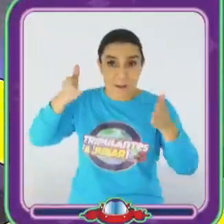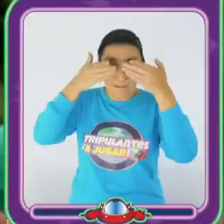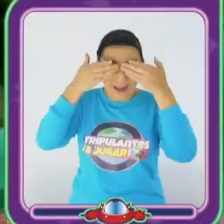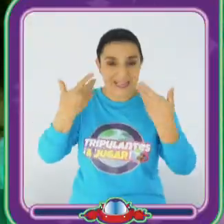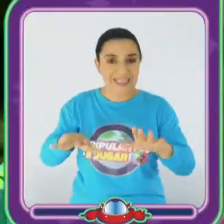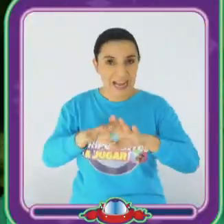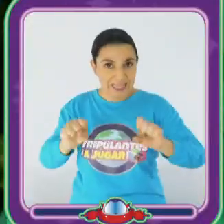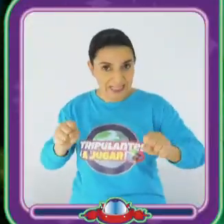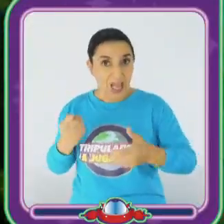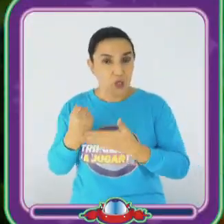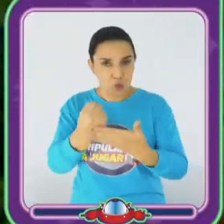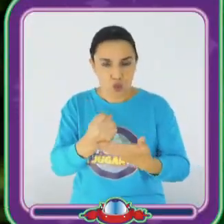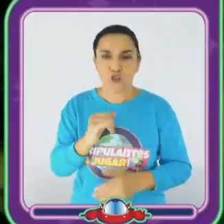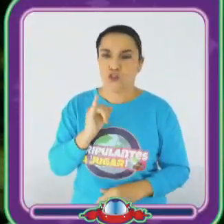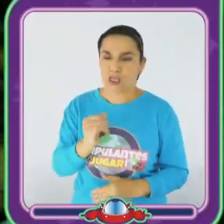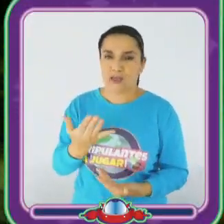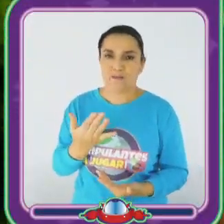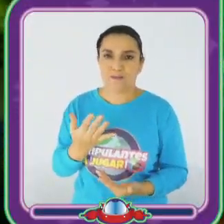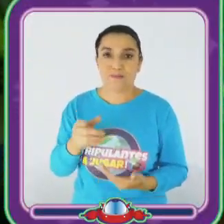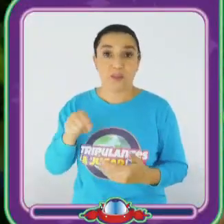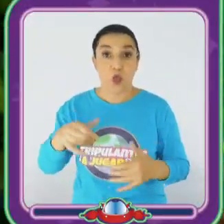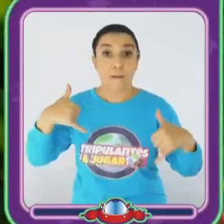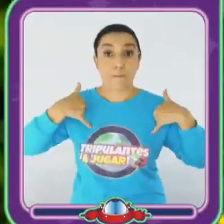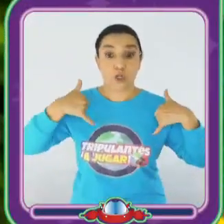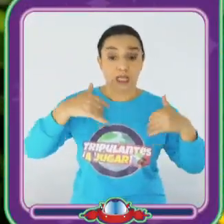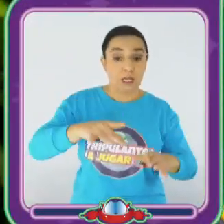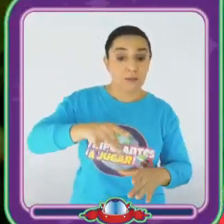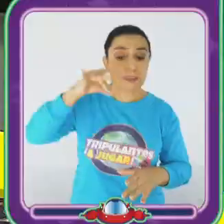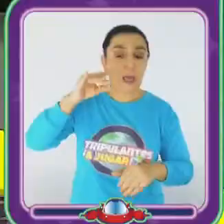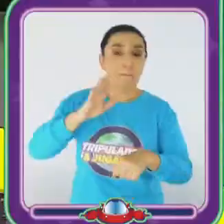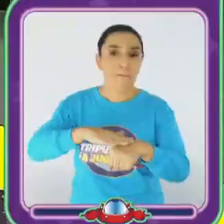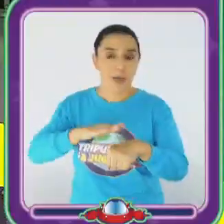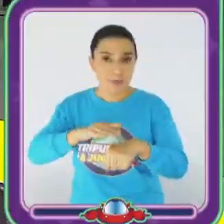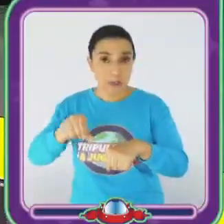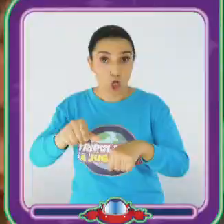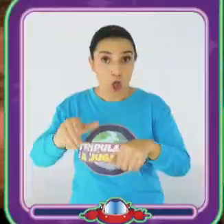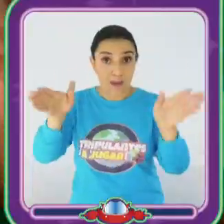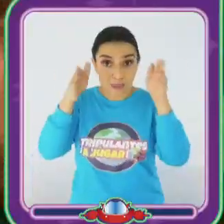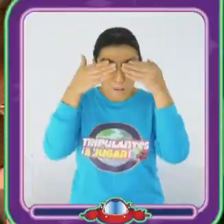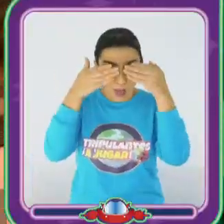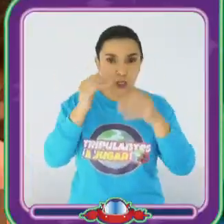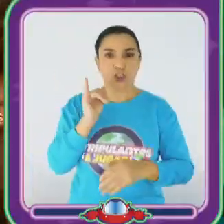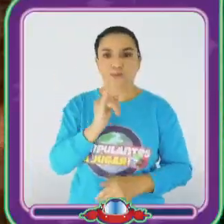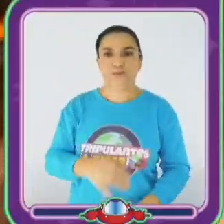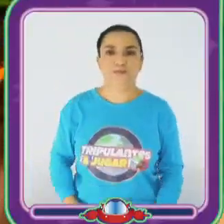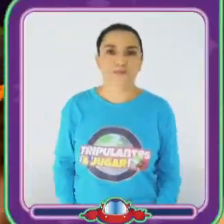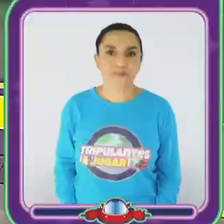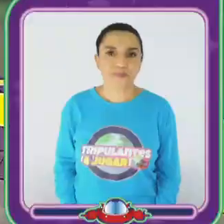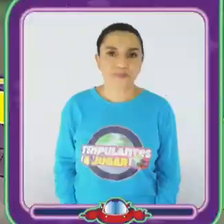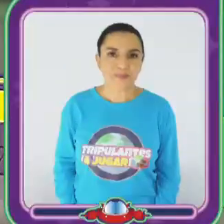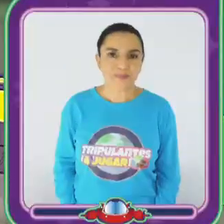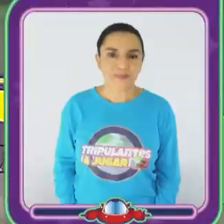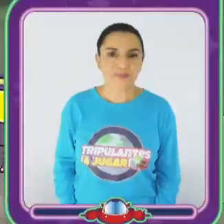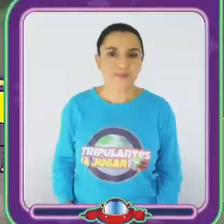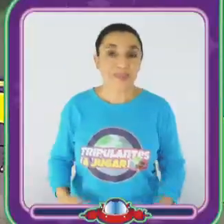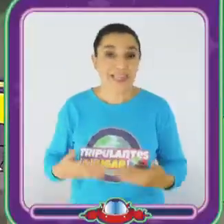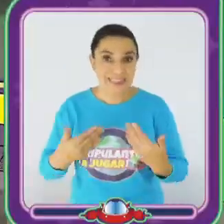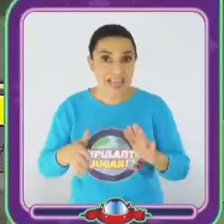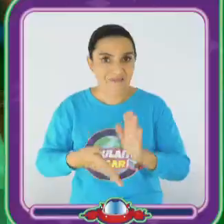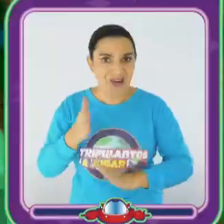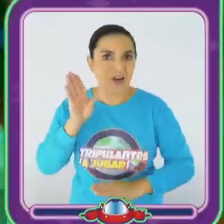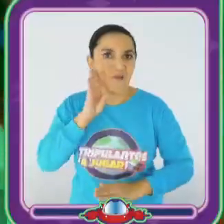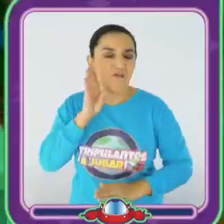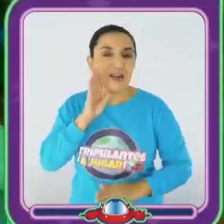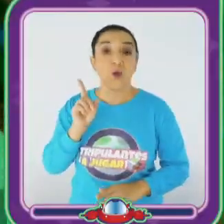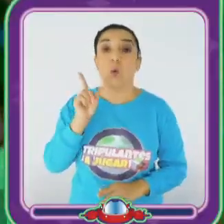antiparras. ¿Estás lista? ¿Te ayudo? Sí. Ya, te ayudo, tú puedes cerrar la mochila. Permiso, ¿puedo poner las antiparras? Sí. ¡Vamos,